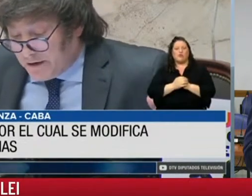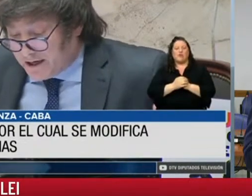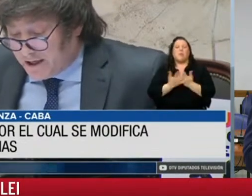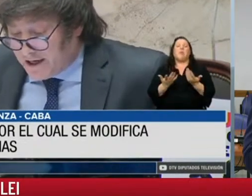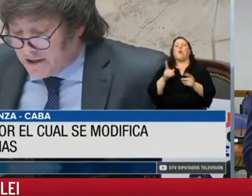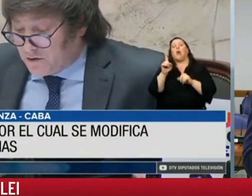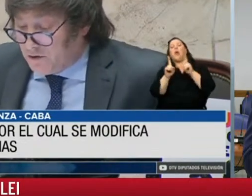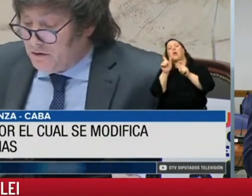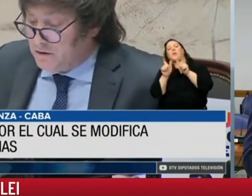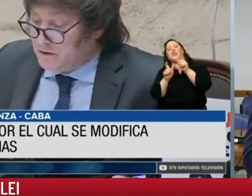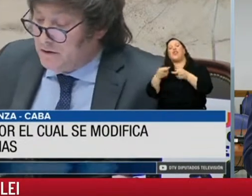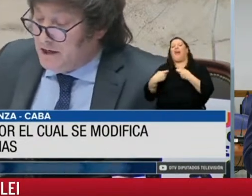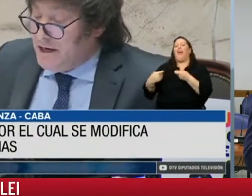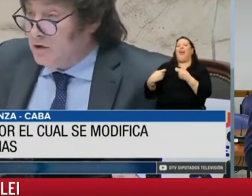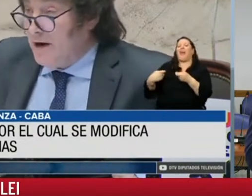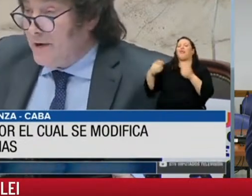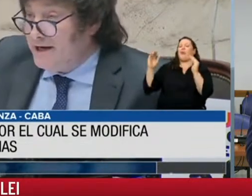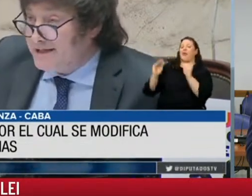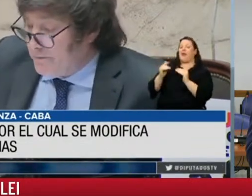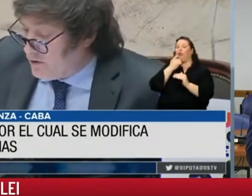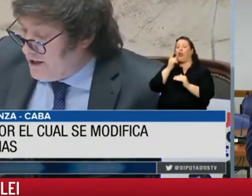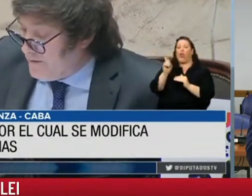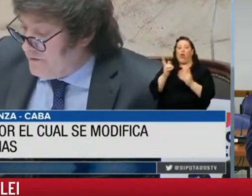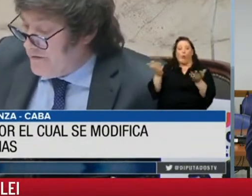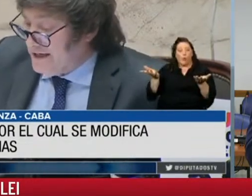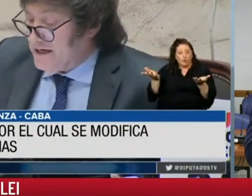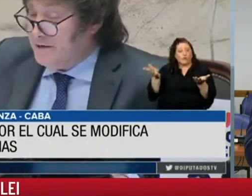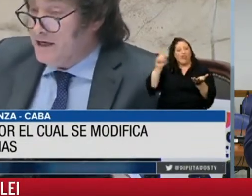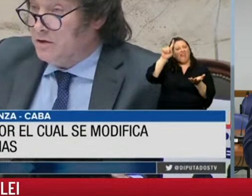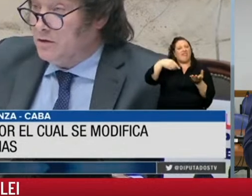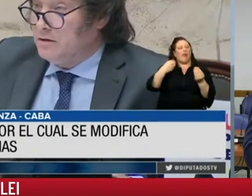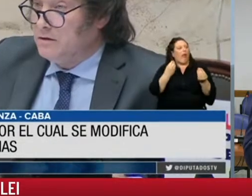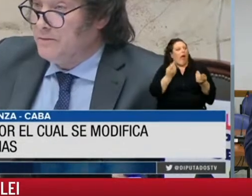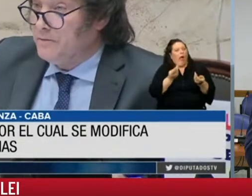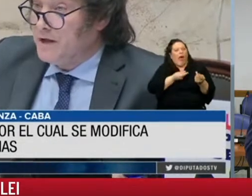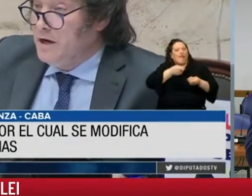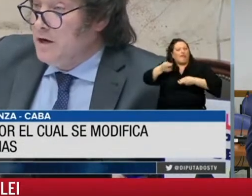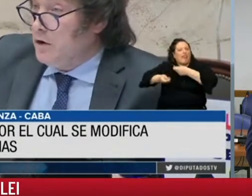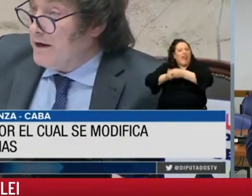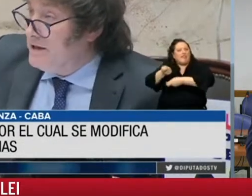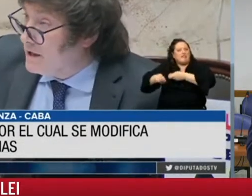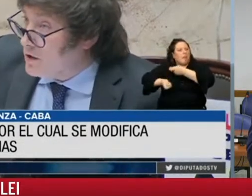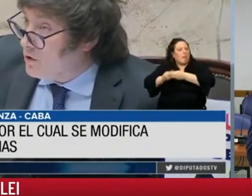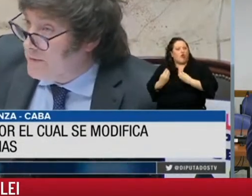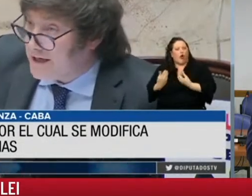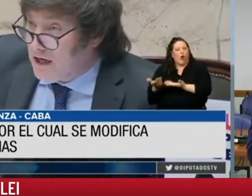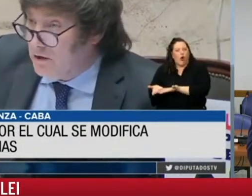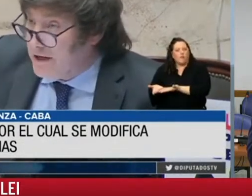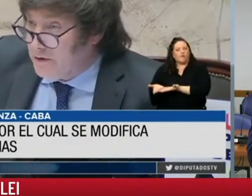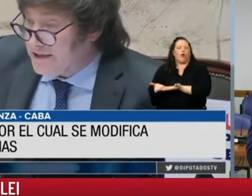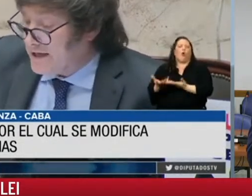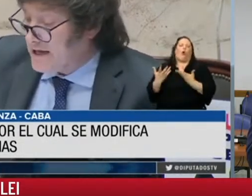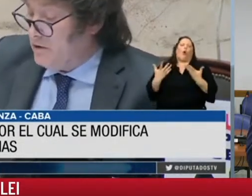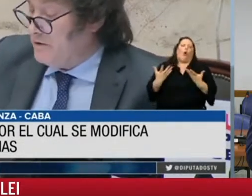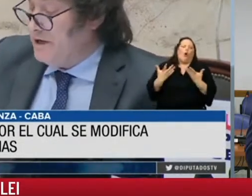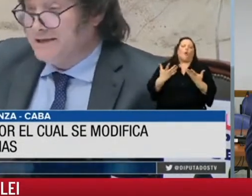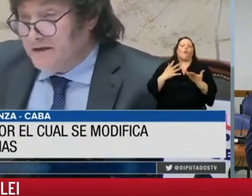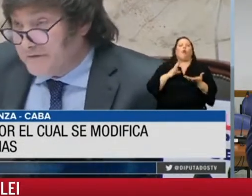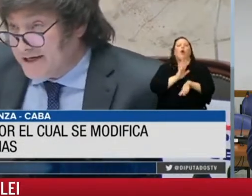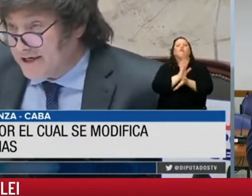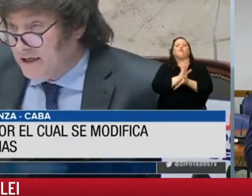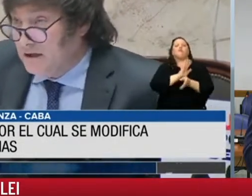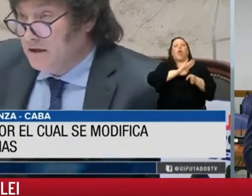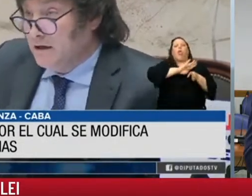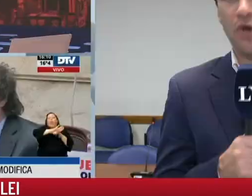que la la propuesta de masa era una irresponsabilidad absoluta y bueno cuando se le planteó esto en el recinto y él se vio mínimamente incómodo porque